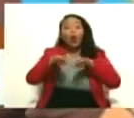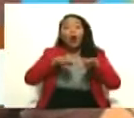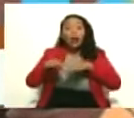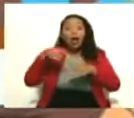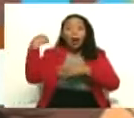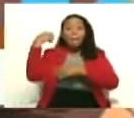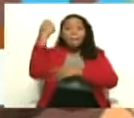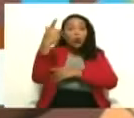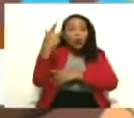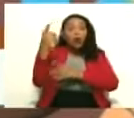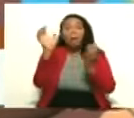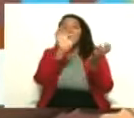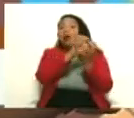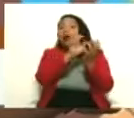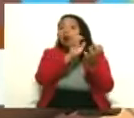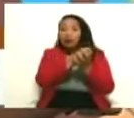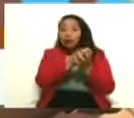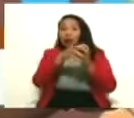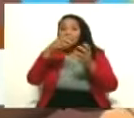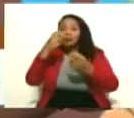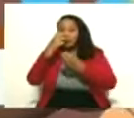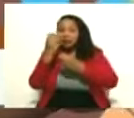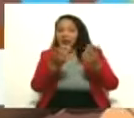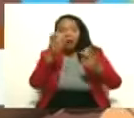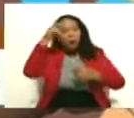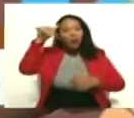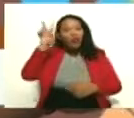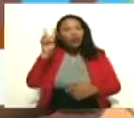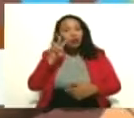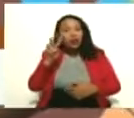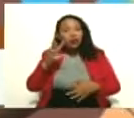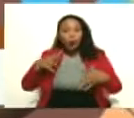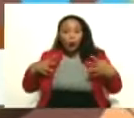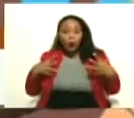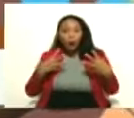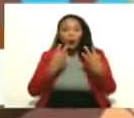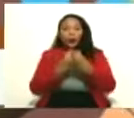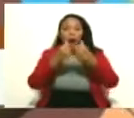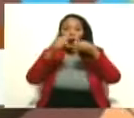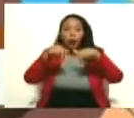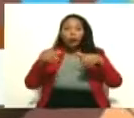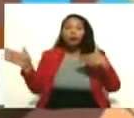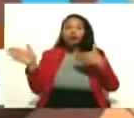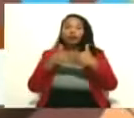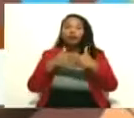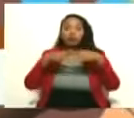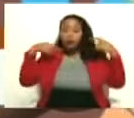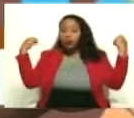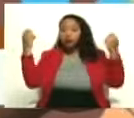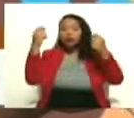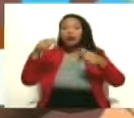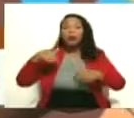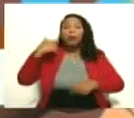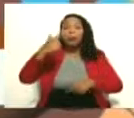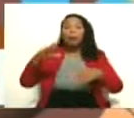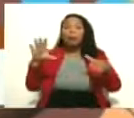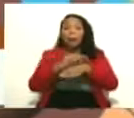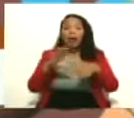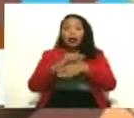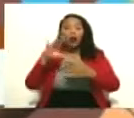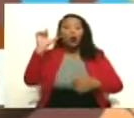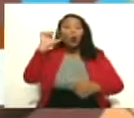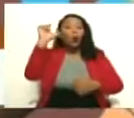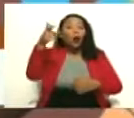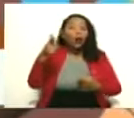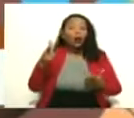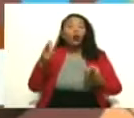Esparta. Queremos invitar a todo el pueblo de Venezuela a acompañar estos cierres de campaña. Mañana, martes, vamos a tener en Guárico,